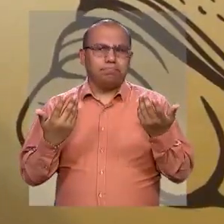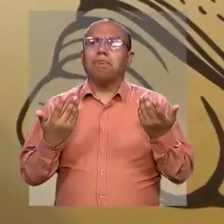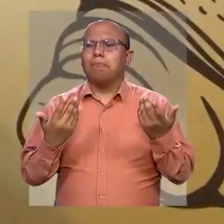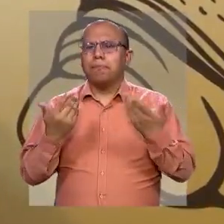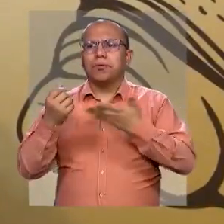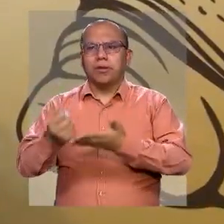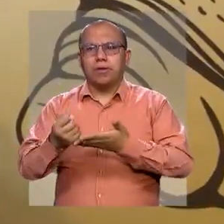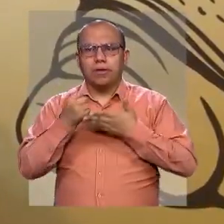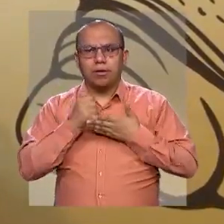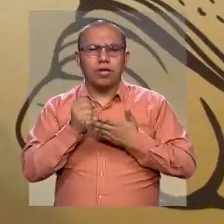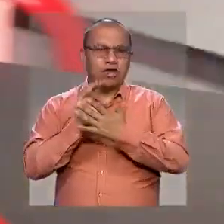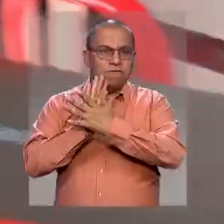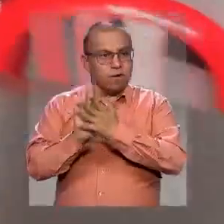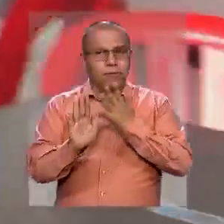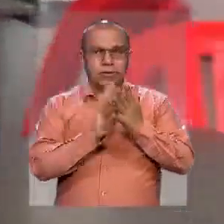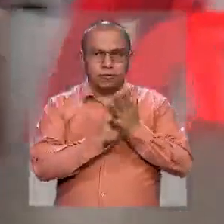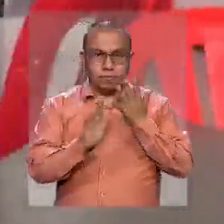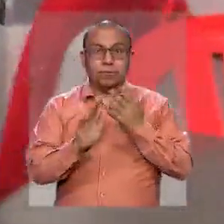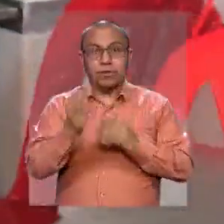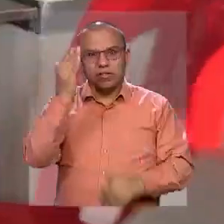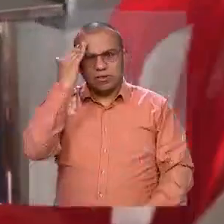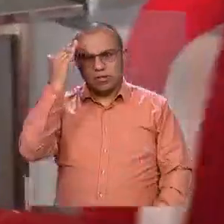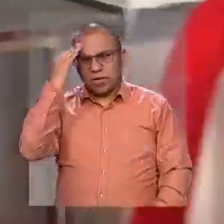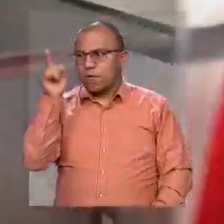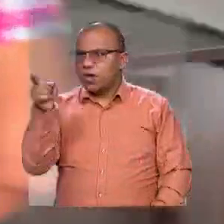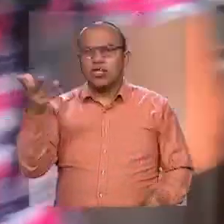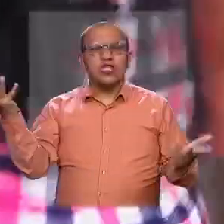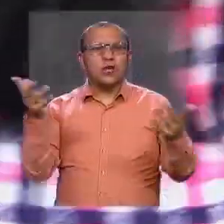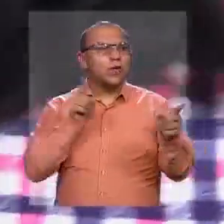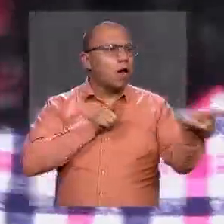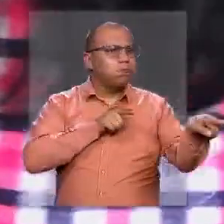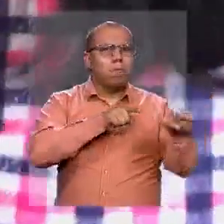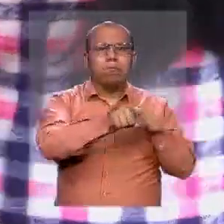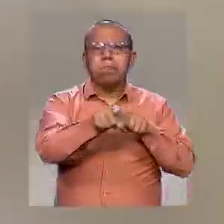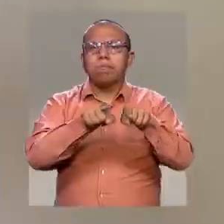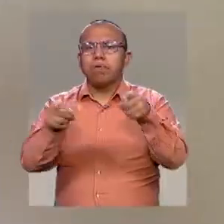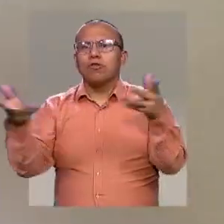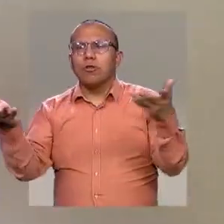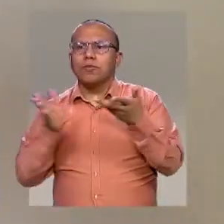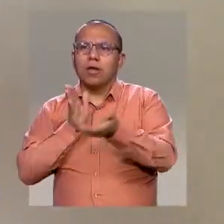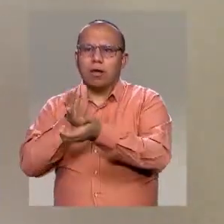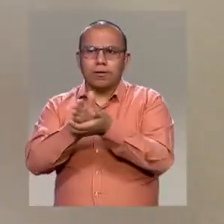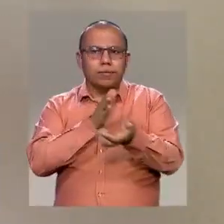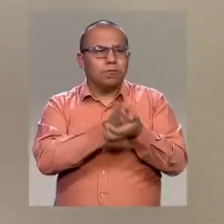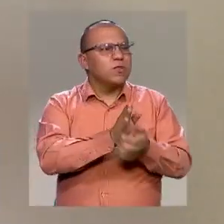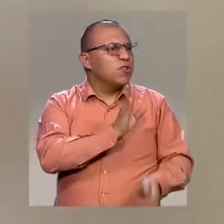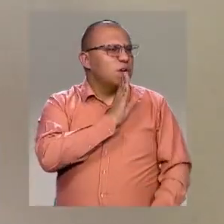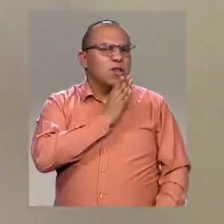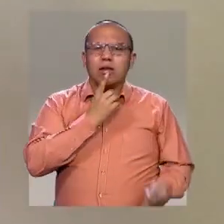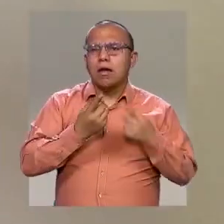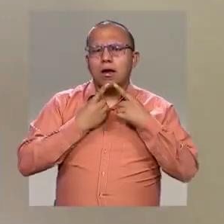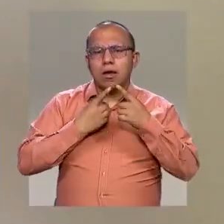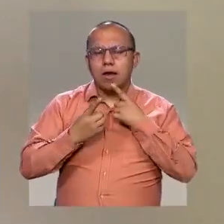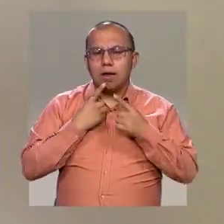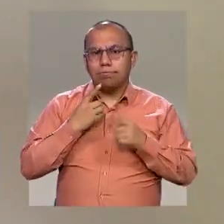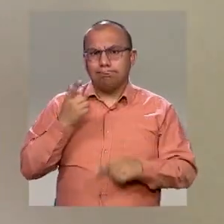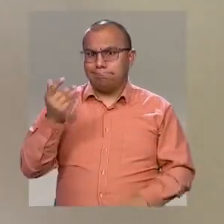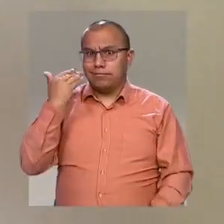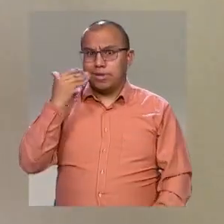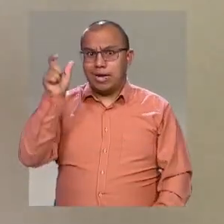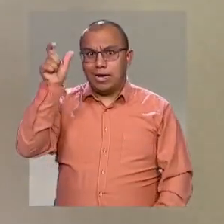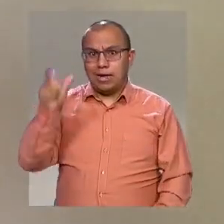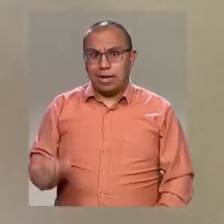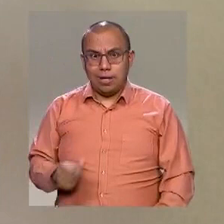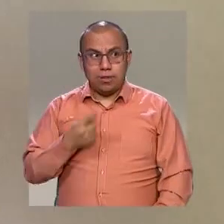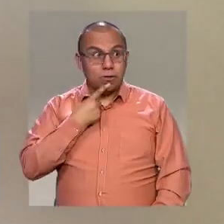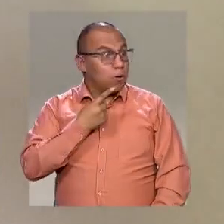me ayuda es con información. Sonia sabe dónde queda cada cosa, dónde hay que ir, con quién hay que hablar. Mejor dicho, ella no